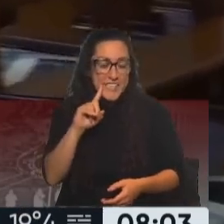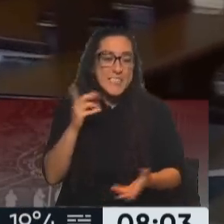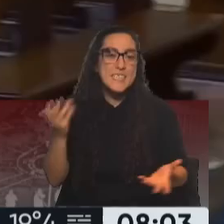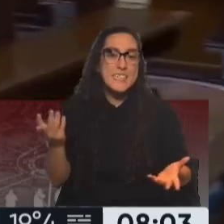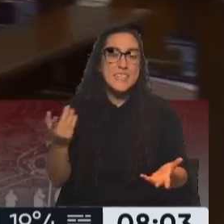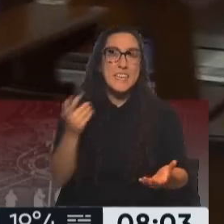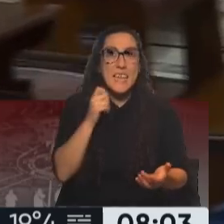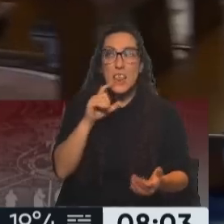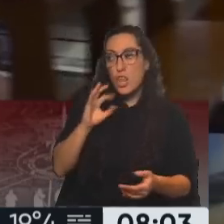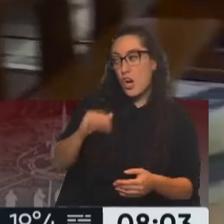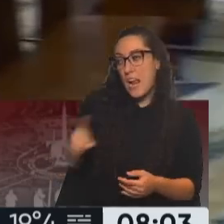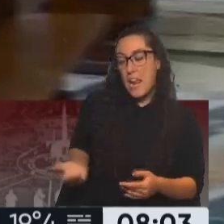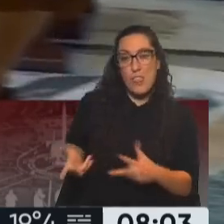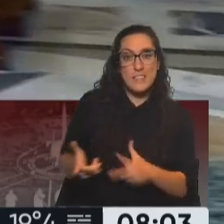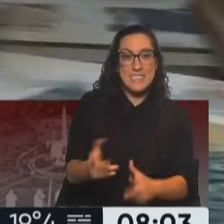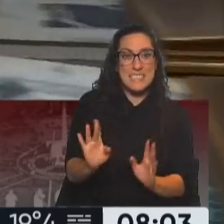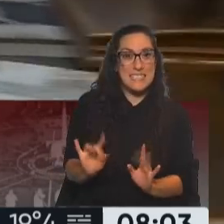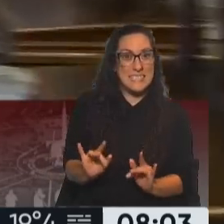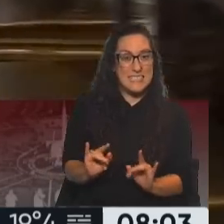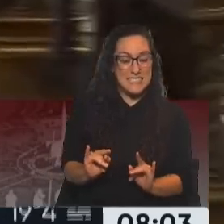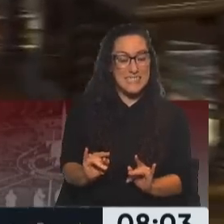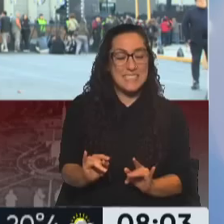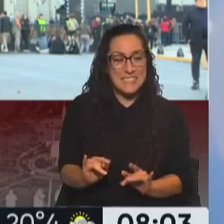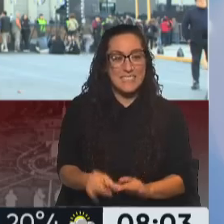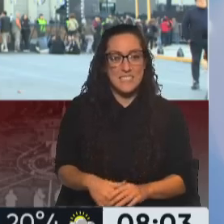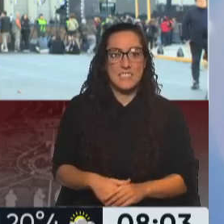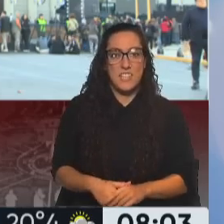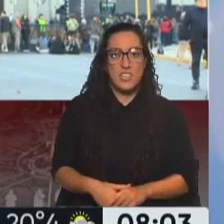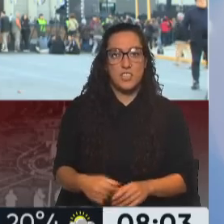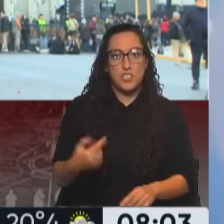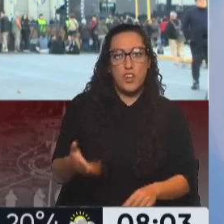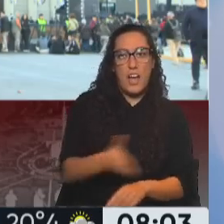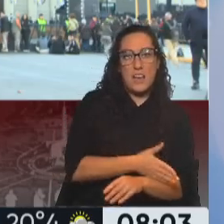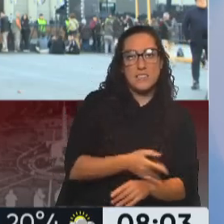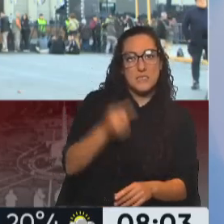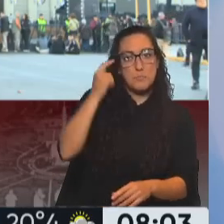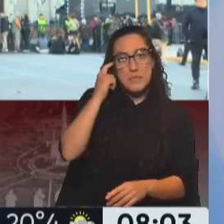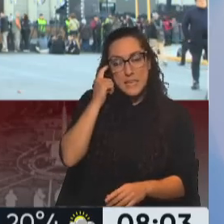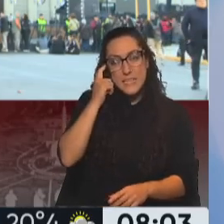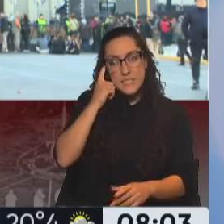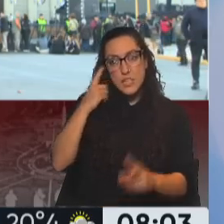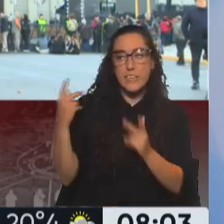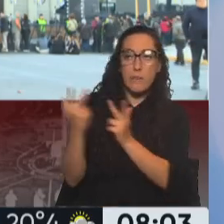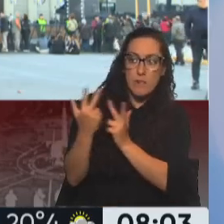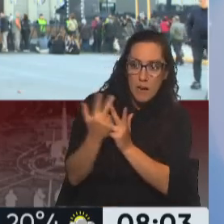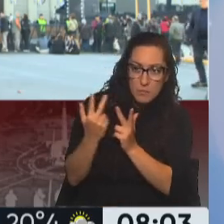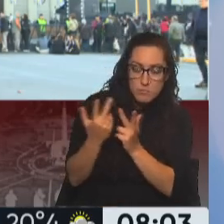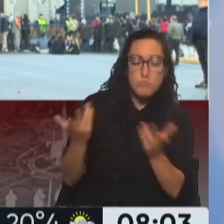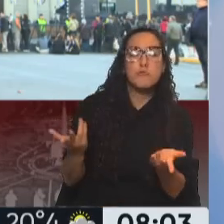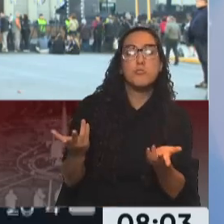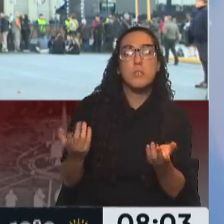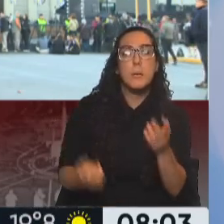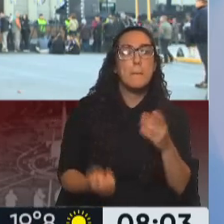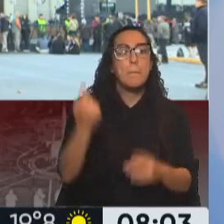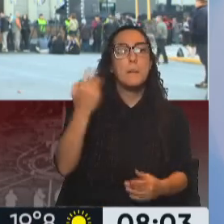un poco decirlo. Se retira. No, Podés, pensaba y lo lo que hablábamos escucho. un poco antes de esto, la importancia de que haya sido, por ejemplo, un